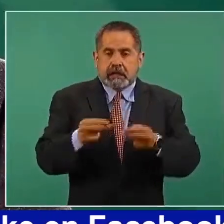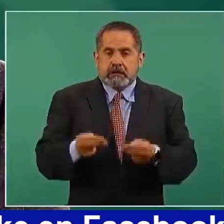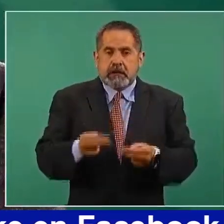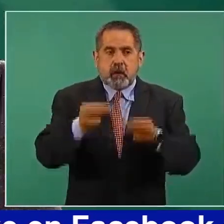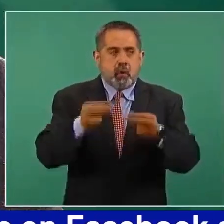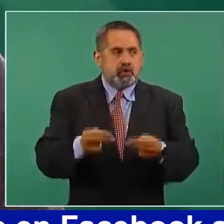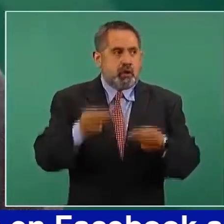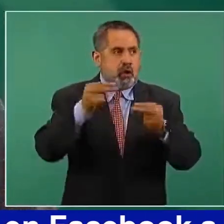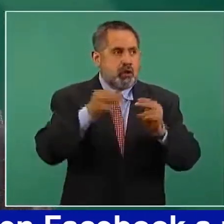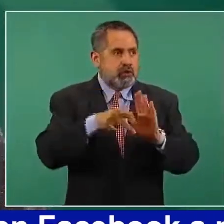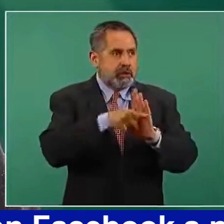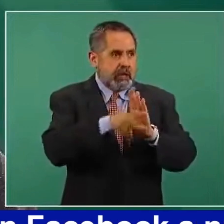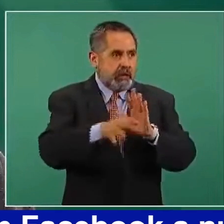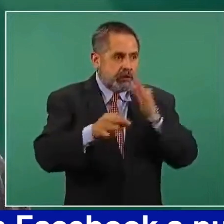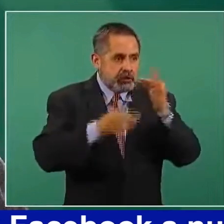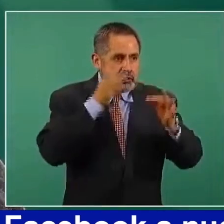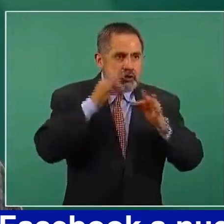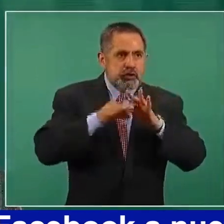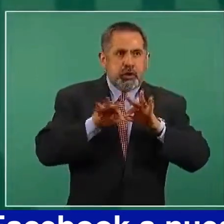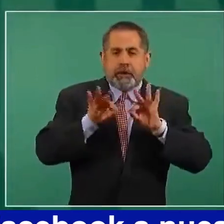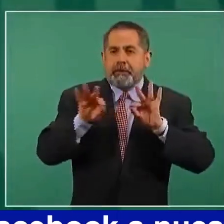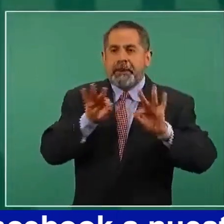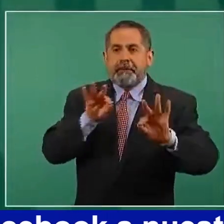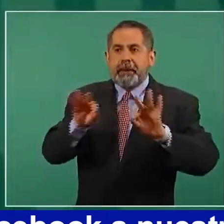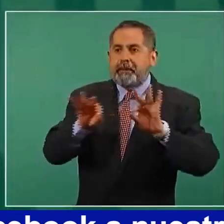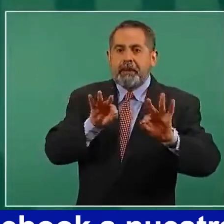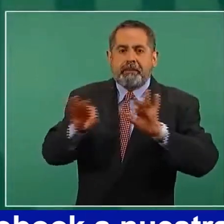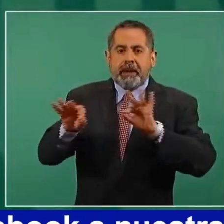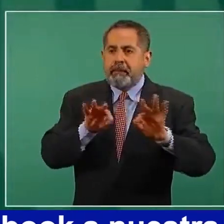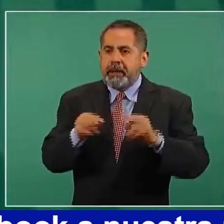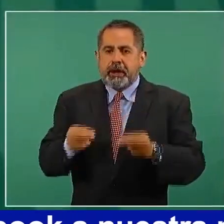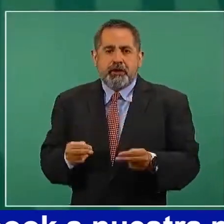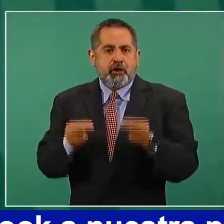en un negocio de la mentira y